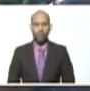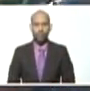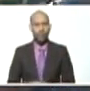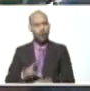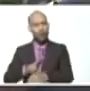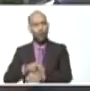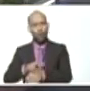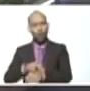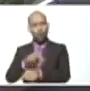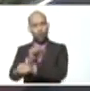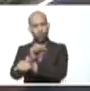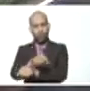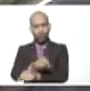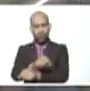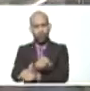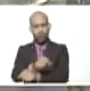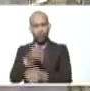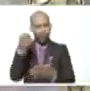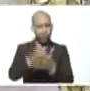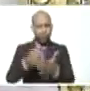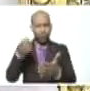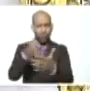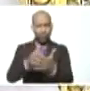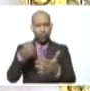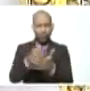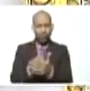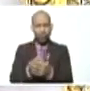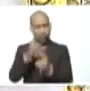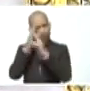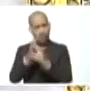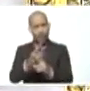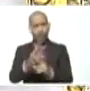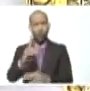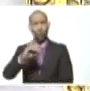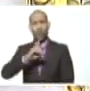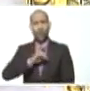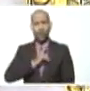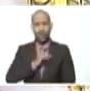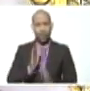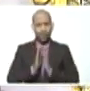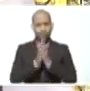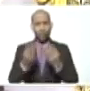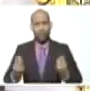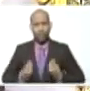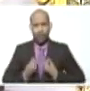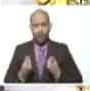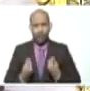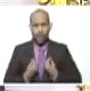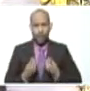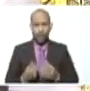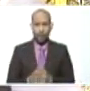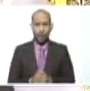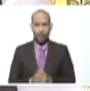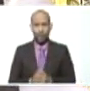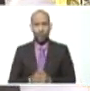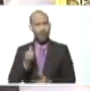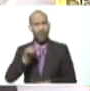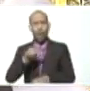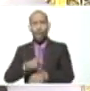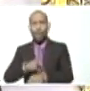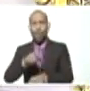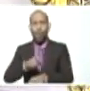El doctor Gregorio luchó por el respeto de la dignidad sagrada de la vida, desde el instante